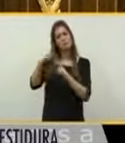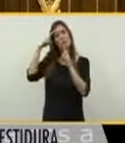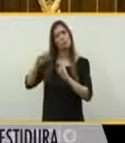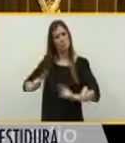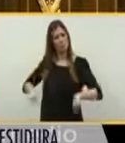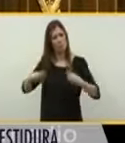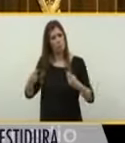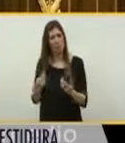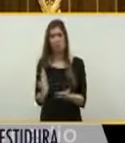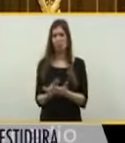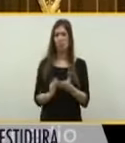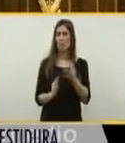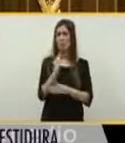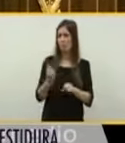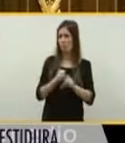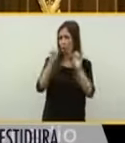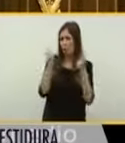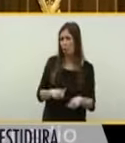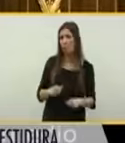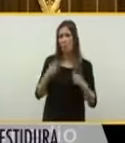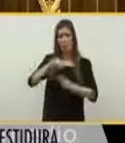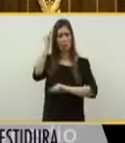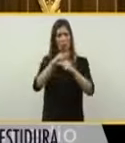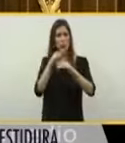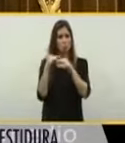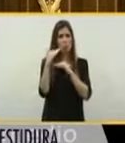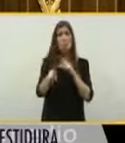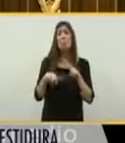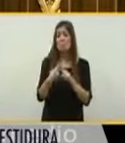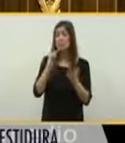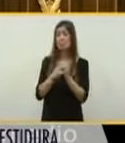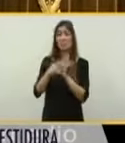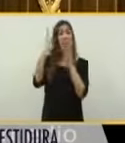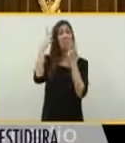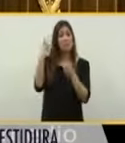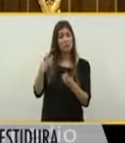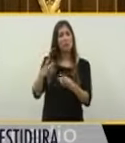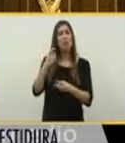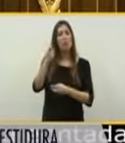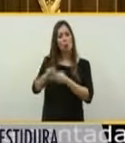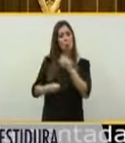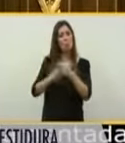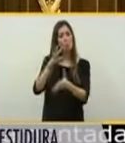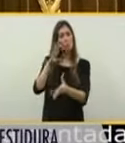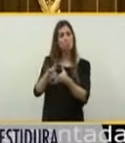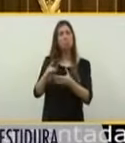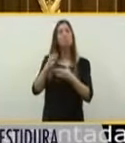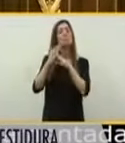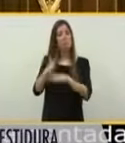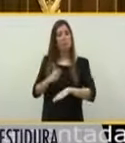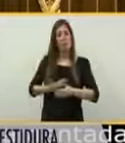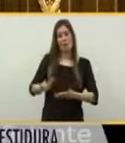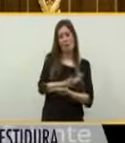en la productividad, en la estabilidad presupuestaria y en un sistema fiscal progresivo y suficiente para la financiación de nuestro estado del